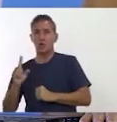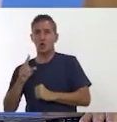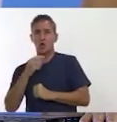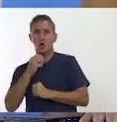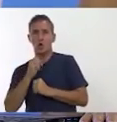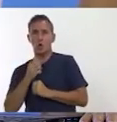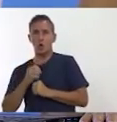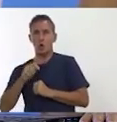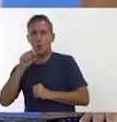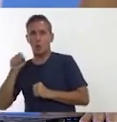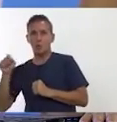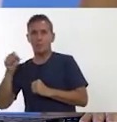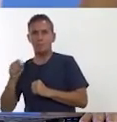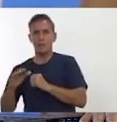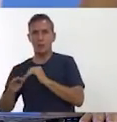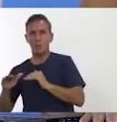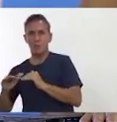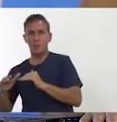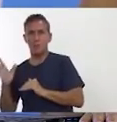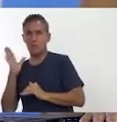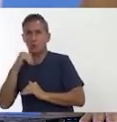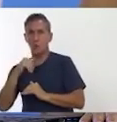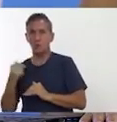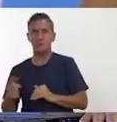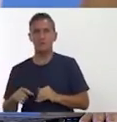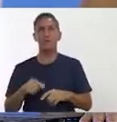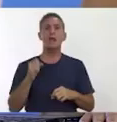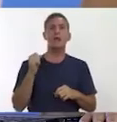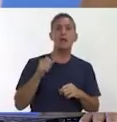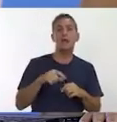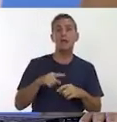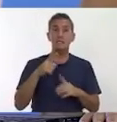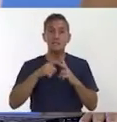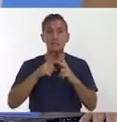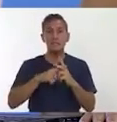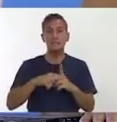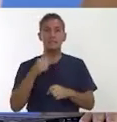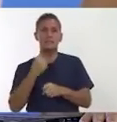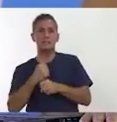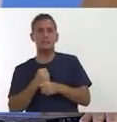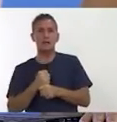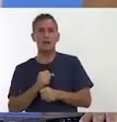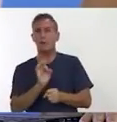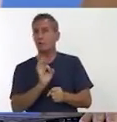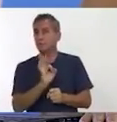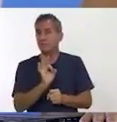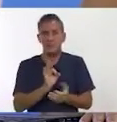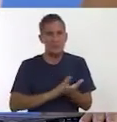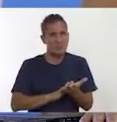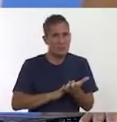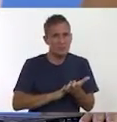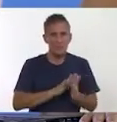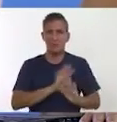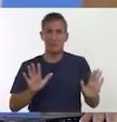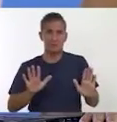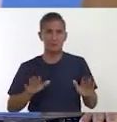ese trabajo que no permite el movimiento. Y el trabajo nulo, que hay quien no hace trabajo.